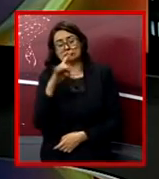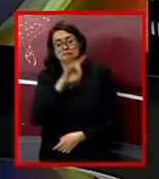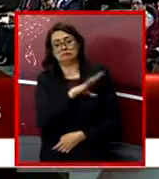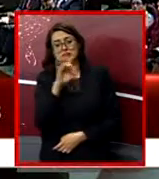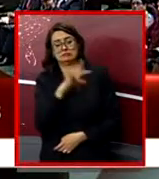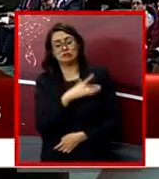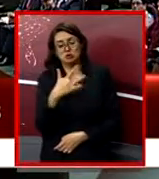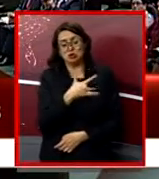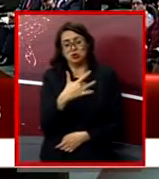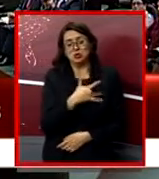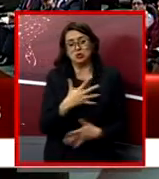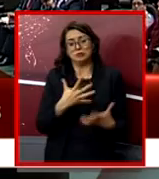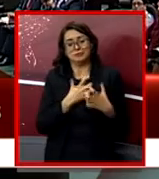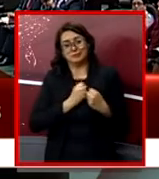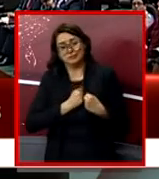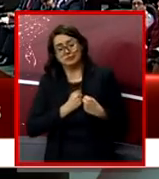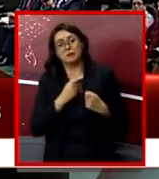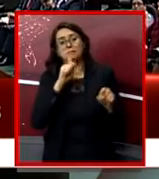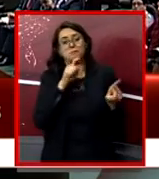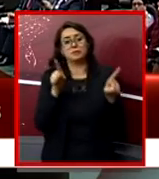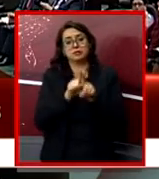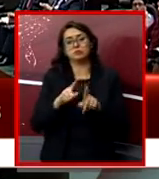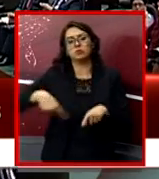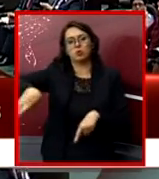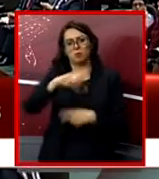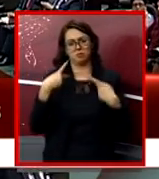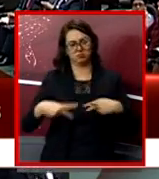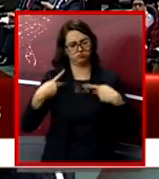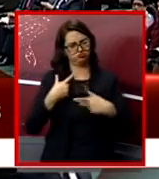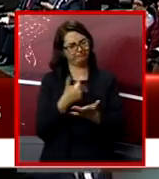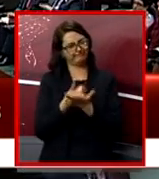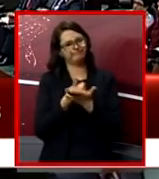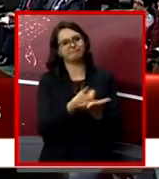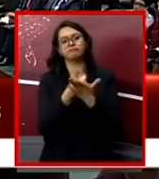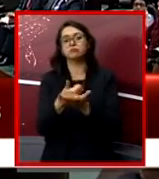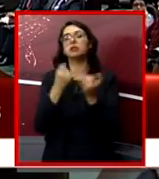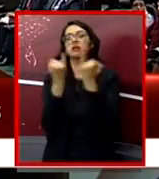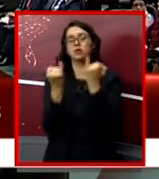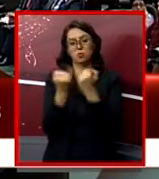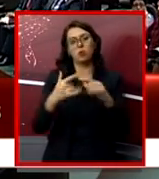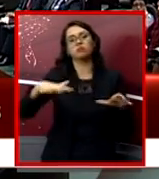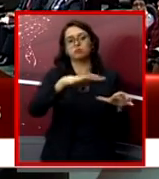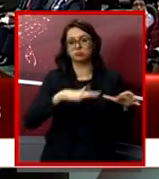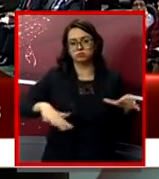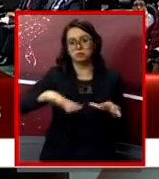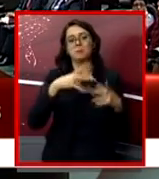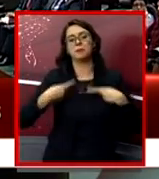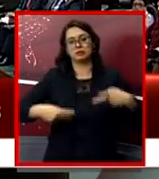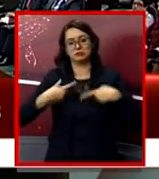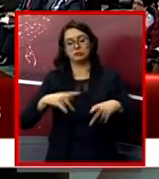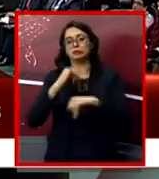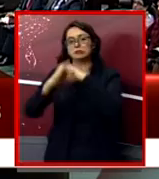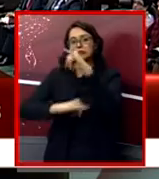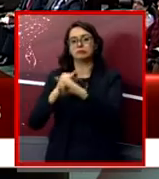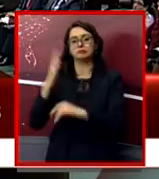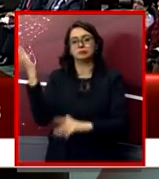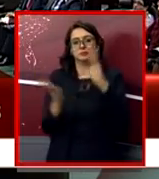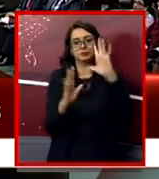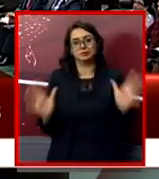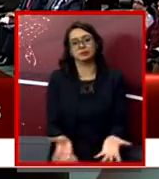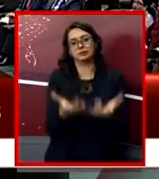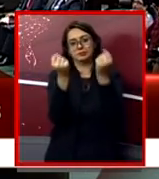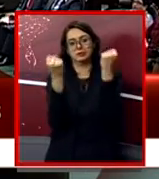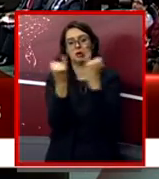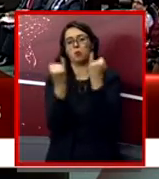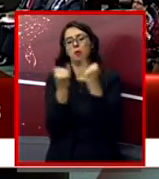corazones. Destacó la solidaridad de todos aquellos que apoyaron y reconoció el trabajo de la sociedad civil, de los rescatistas internacionales y de las